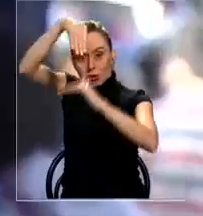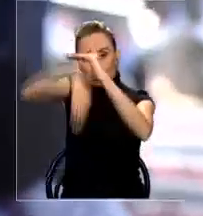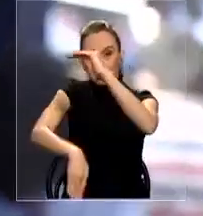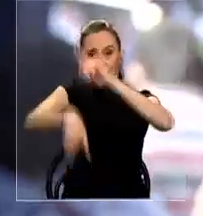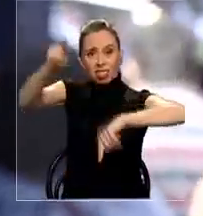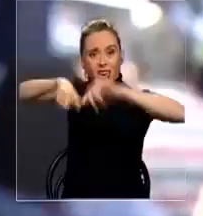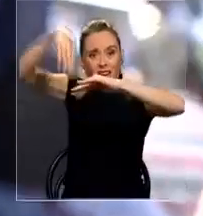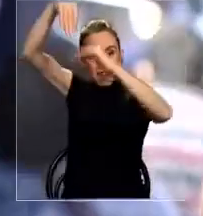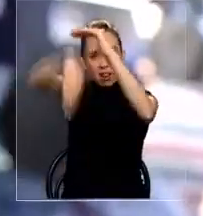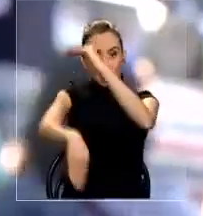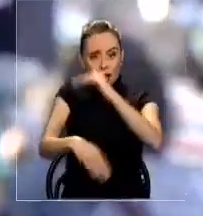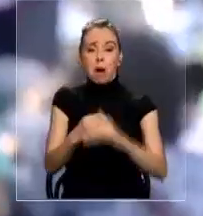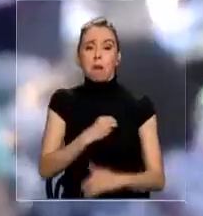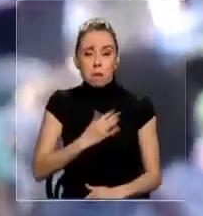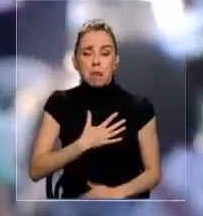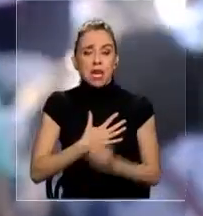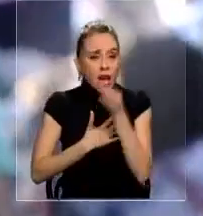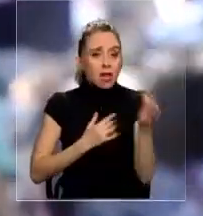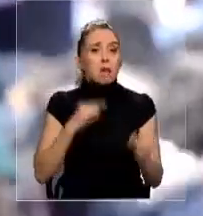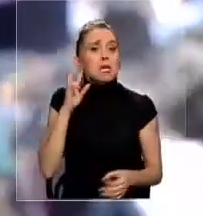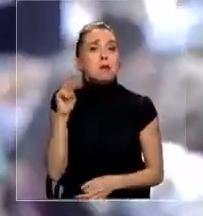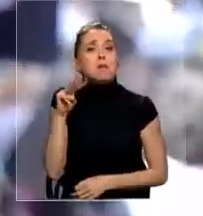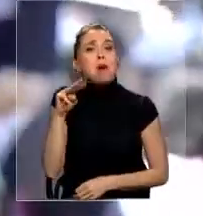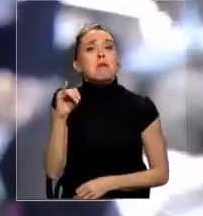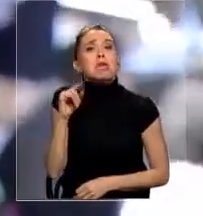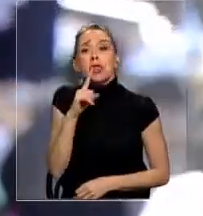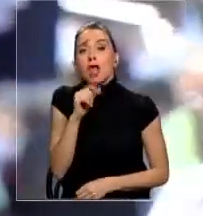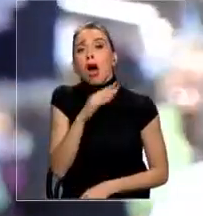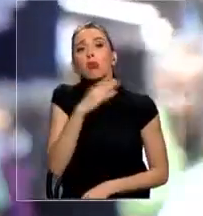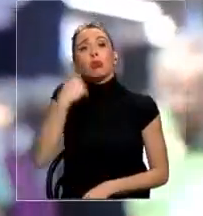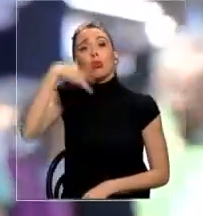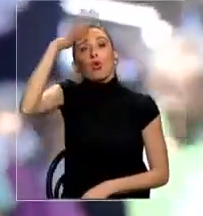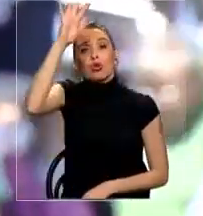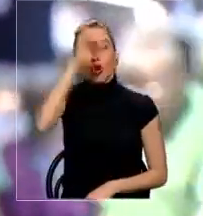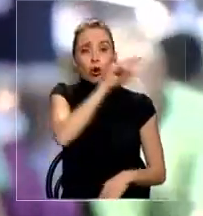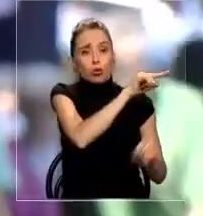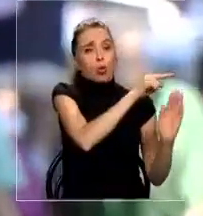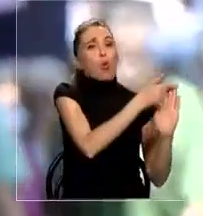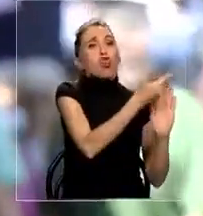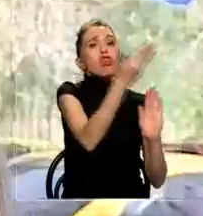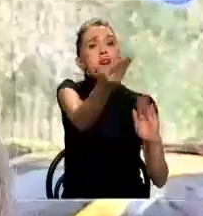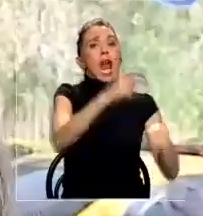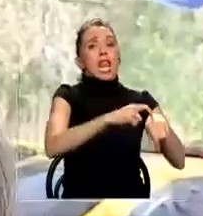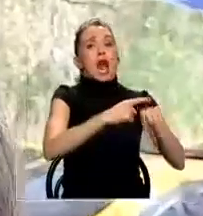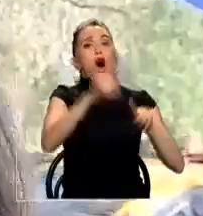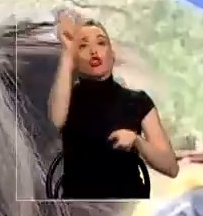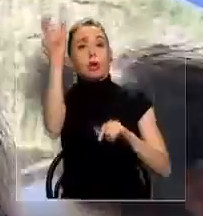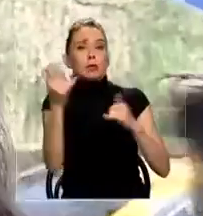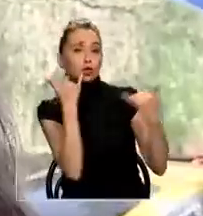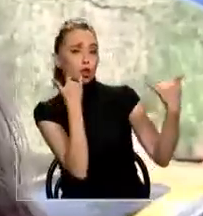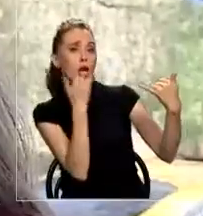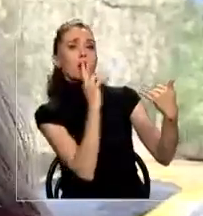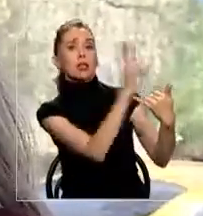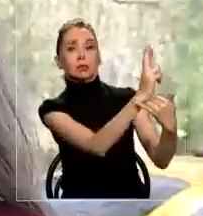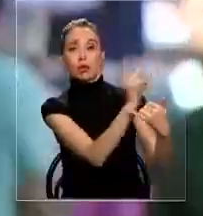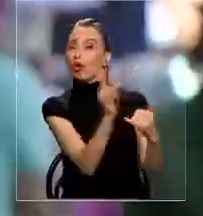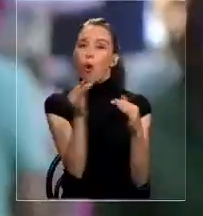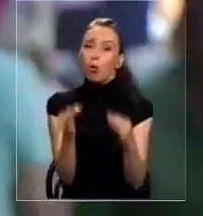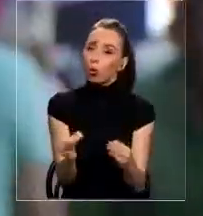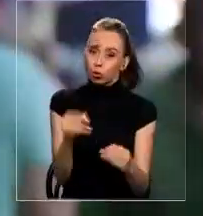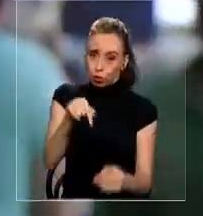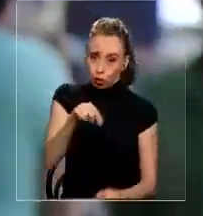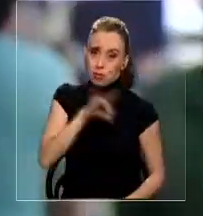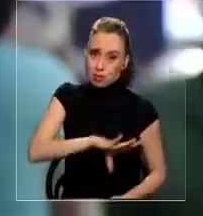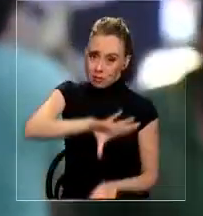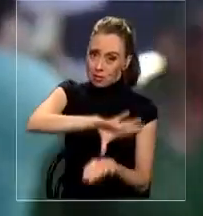una pena poder decir eso. Mi mamita ya falleció, dele la hora a otro que a lo mejor la está esperando. No es justo porque yo creo que en este